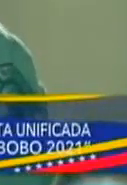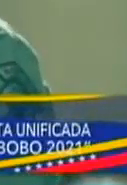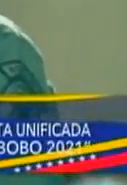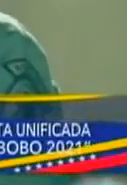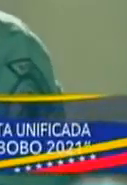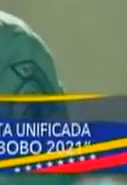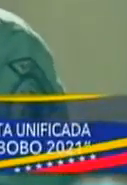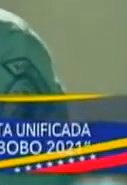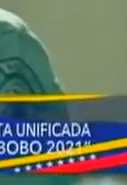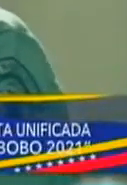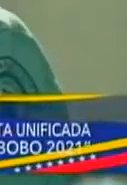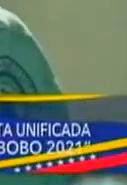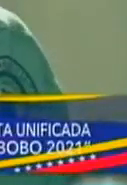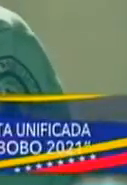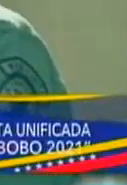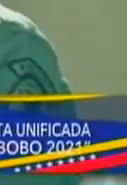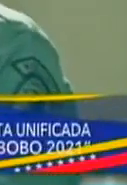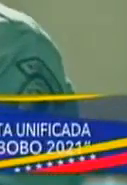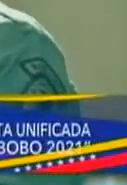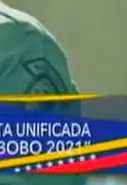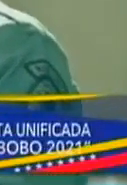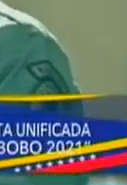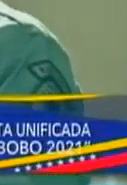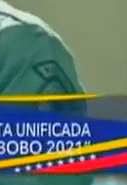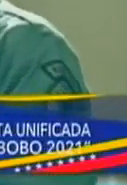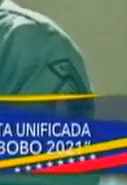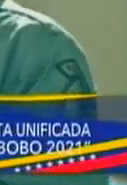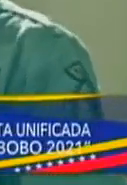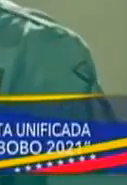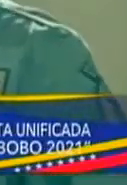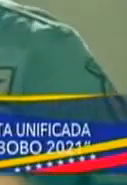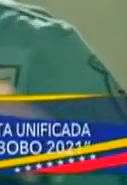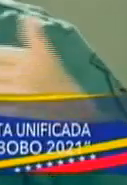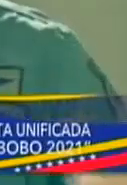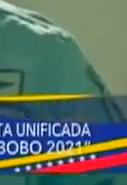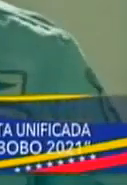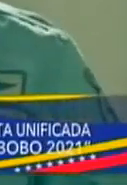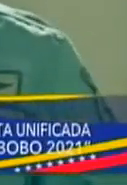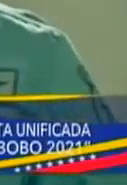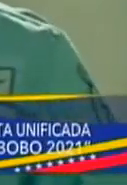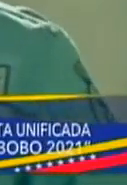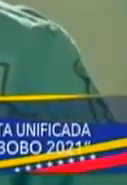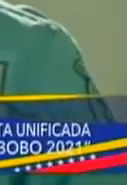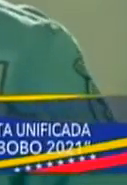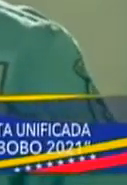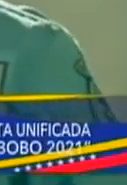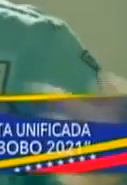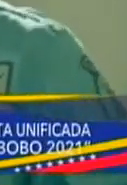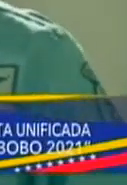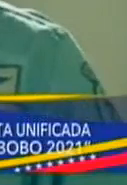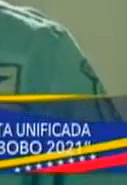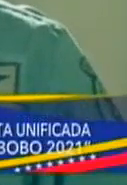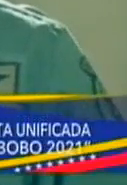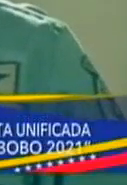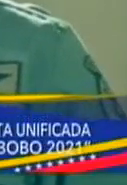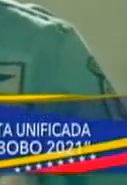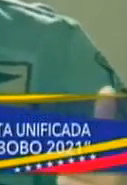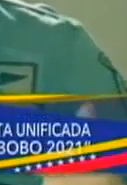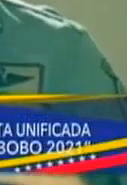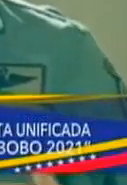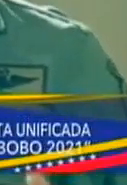a la palabra doctrina. La milicia tiene un papel fundamental en la doctrina del pueblo, porque la doctrina nuestra